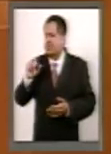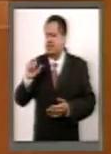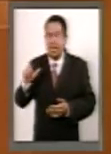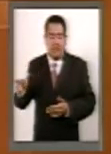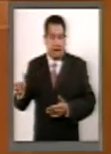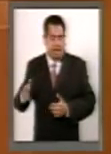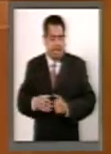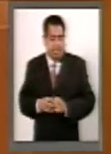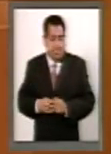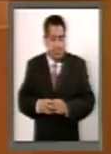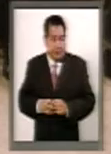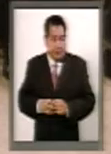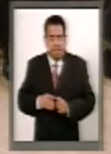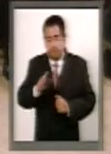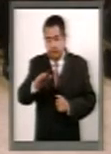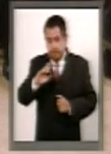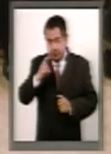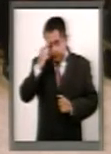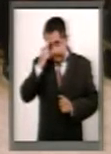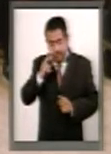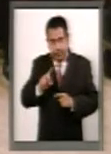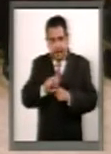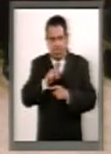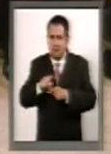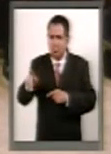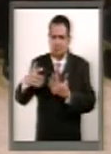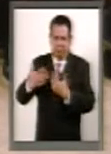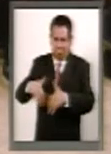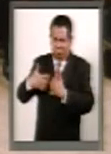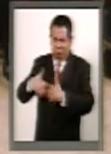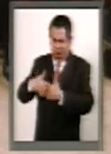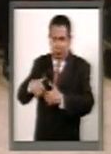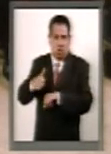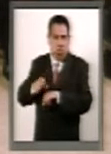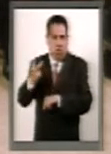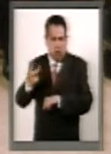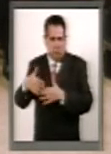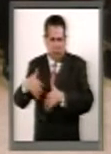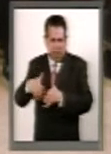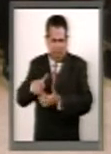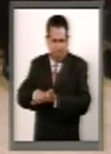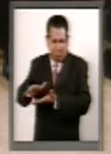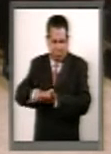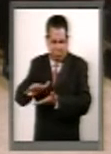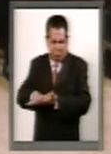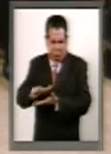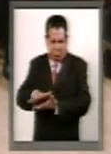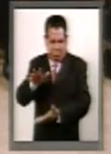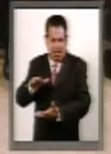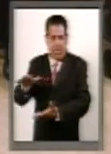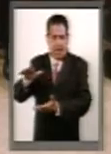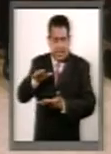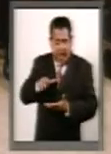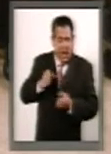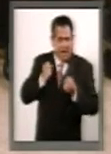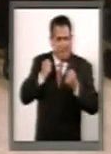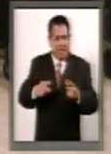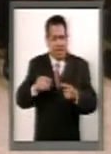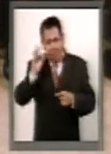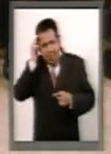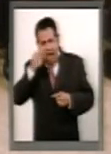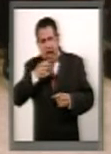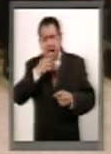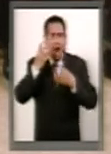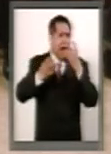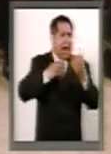Vale recordar, desde la rotativa Goz y un ejército de voceadores, desde el